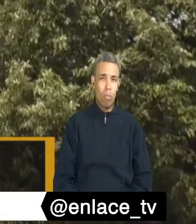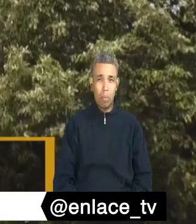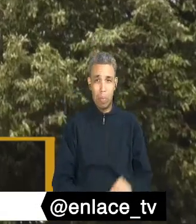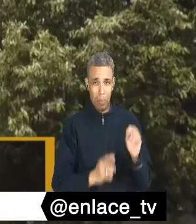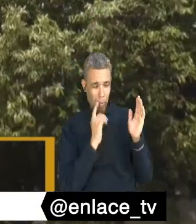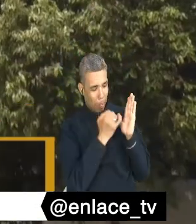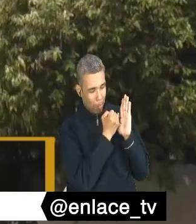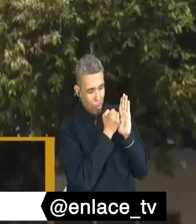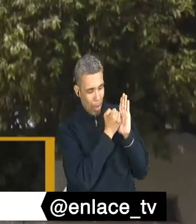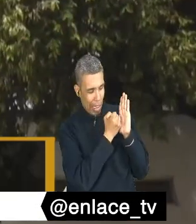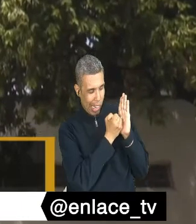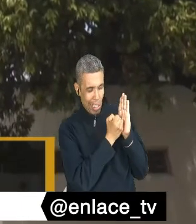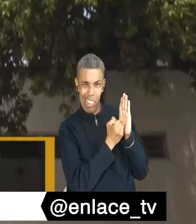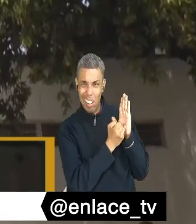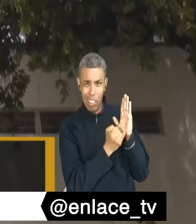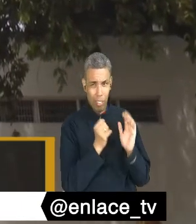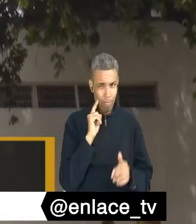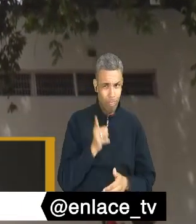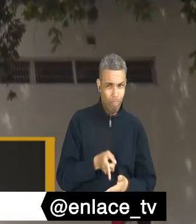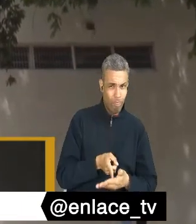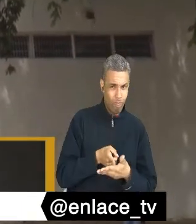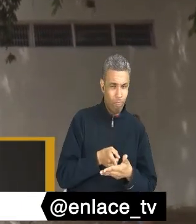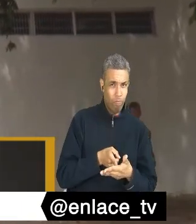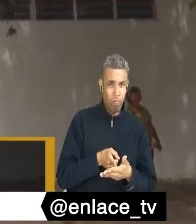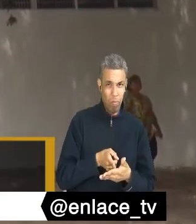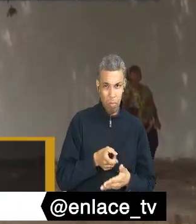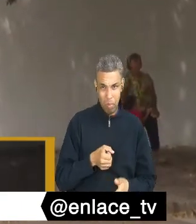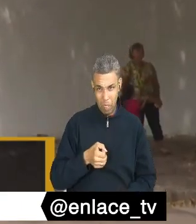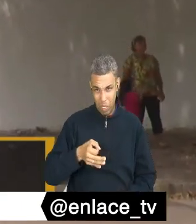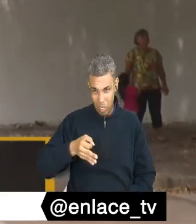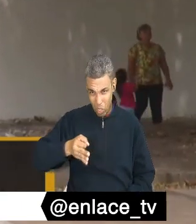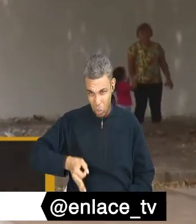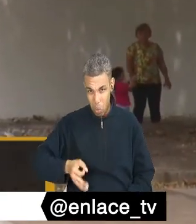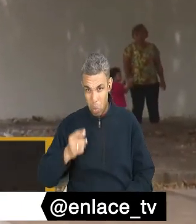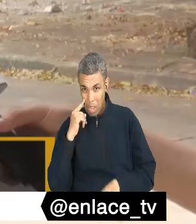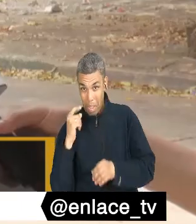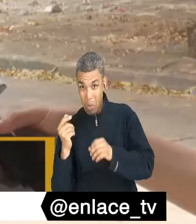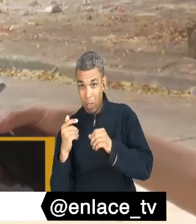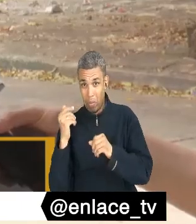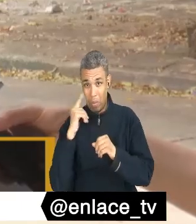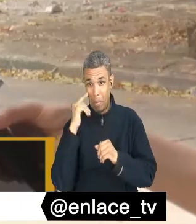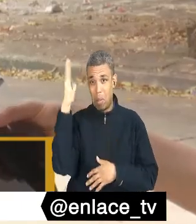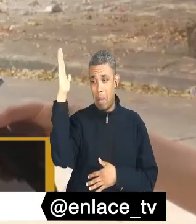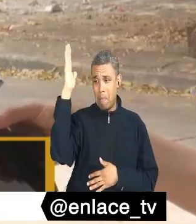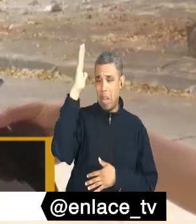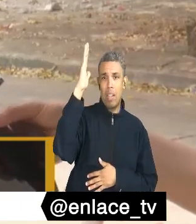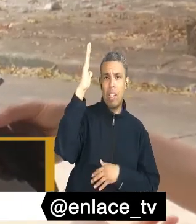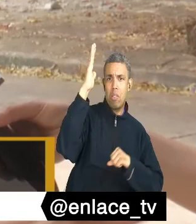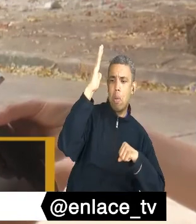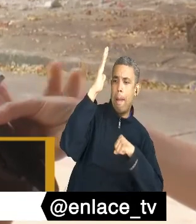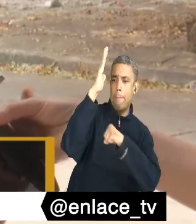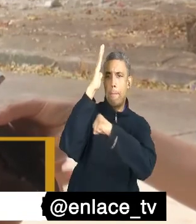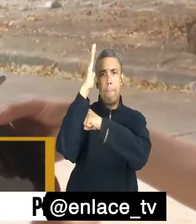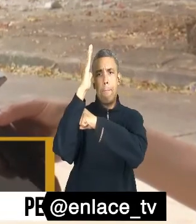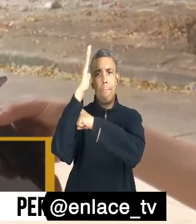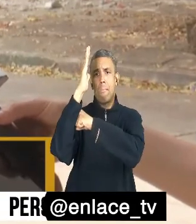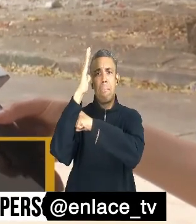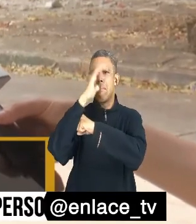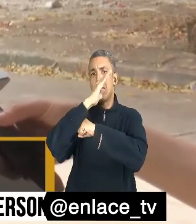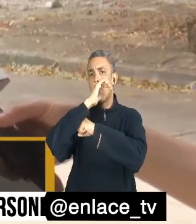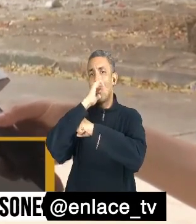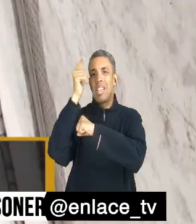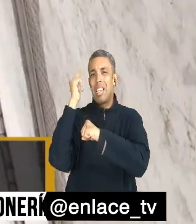parte y no tiene un pie de amigo que lo sostenga al otro lado. Lo jalan las cuerdas de